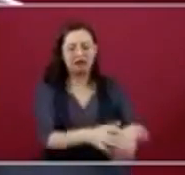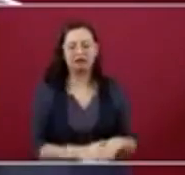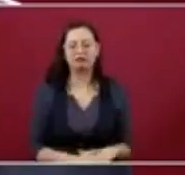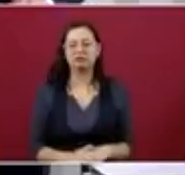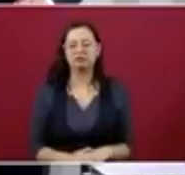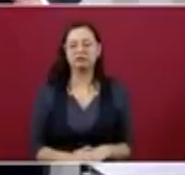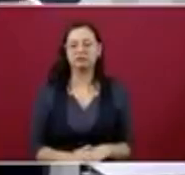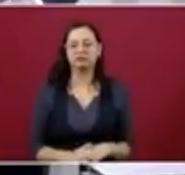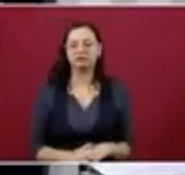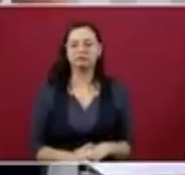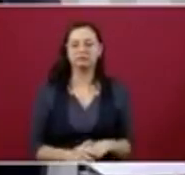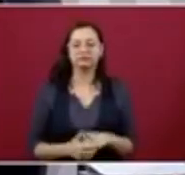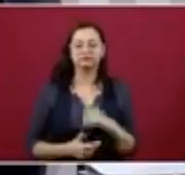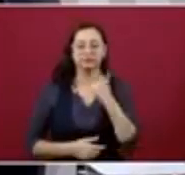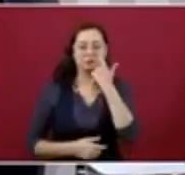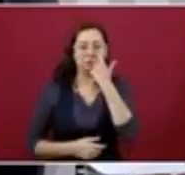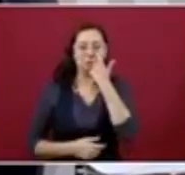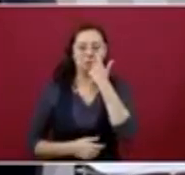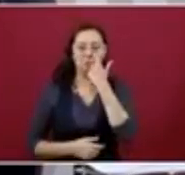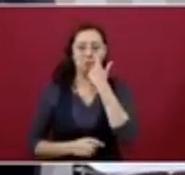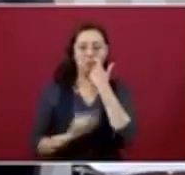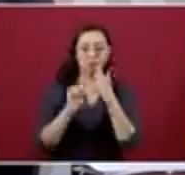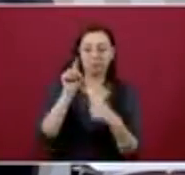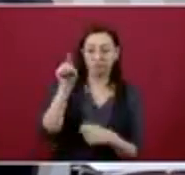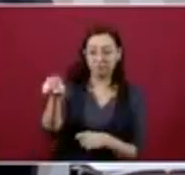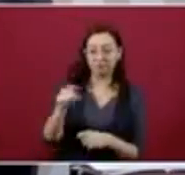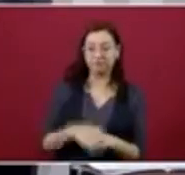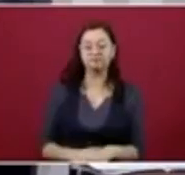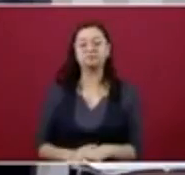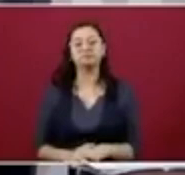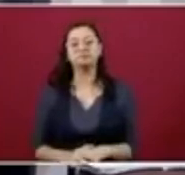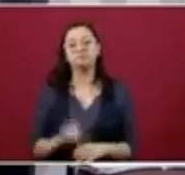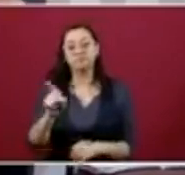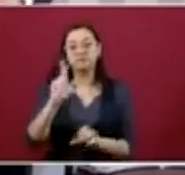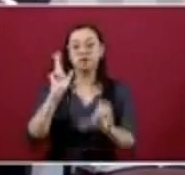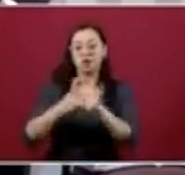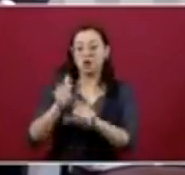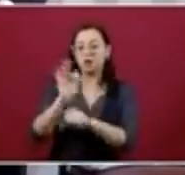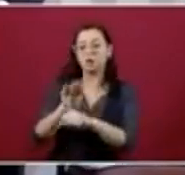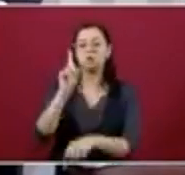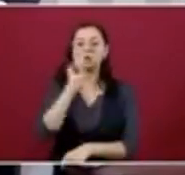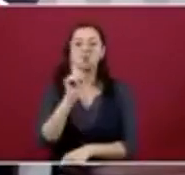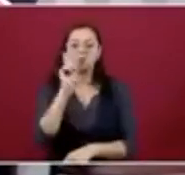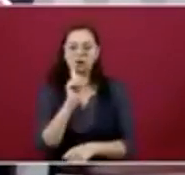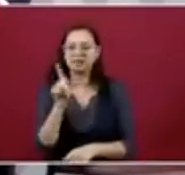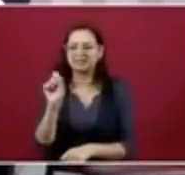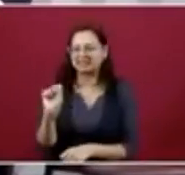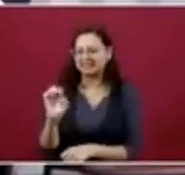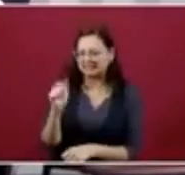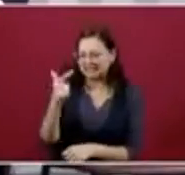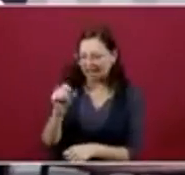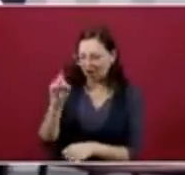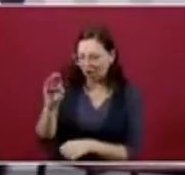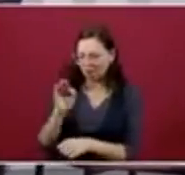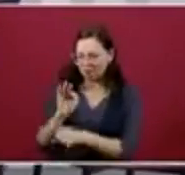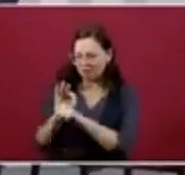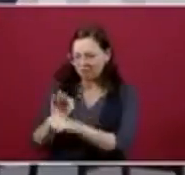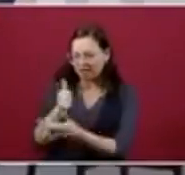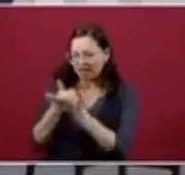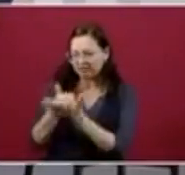Gracias. Presidente, ¿cómo va a funcionar el tema de las mujeres maltratadas de los albergues? Dice que a través de la Secretaría de